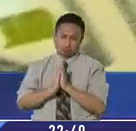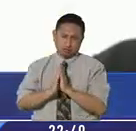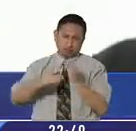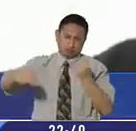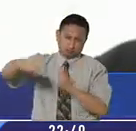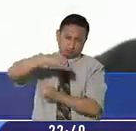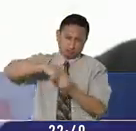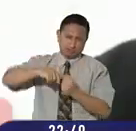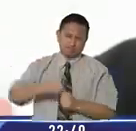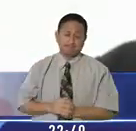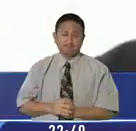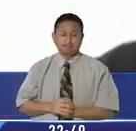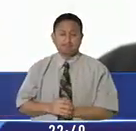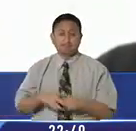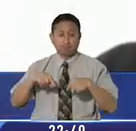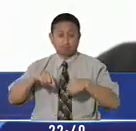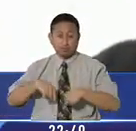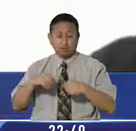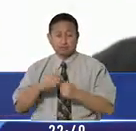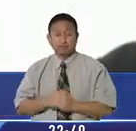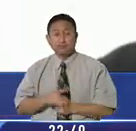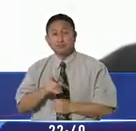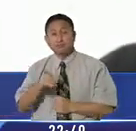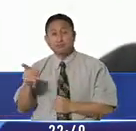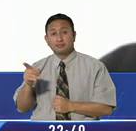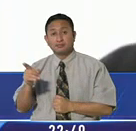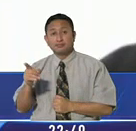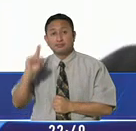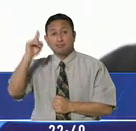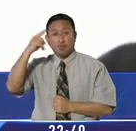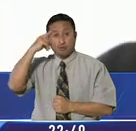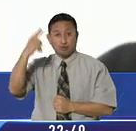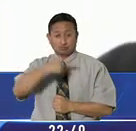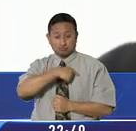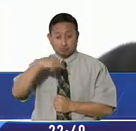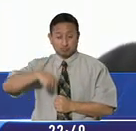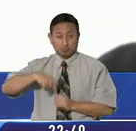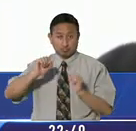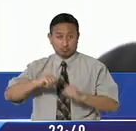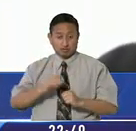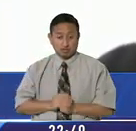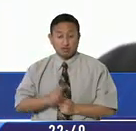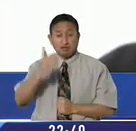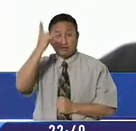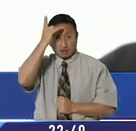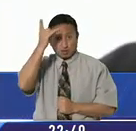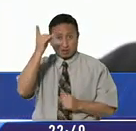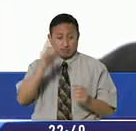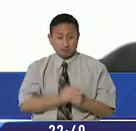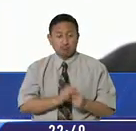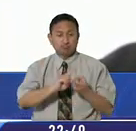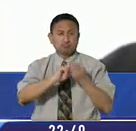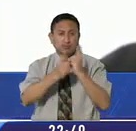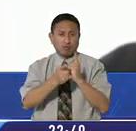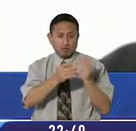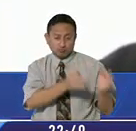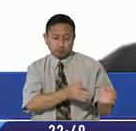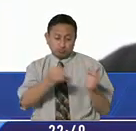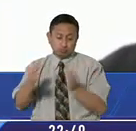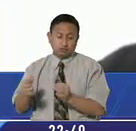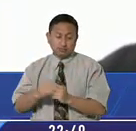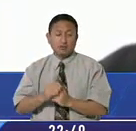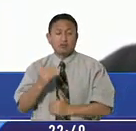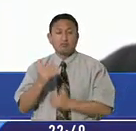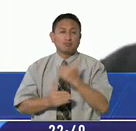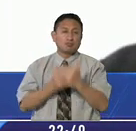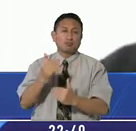externa. Que exista una apertura del gobierno de la República Popular China para entrar en un